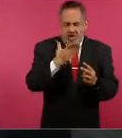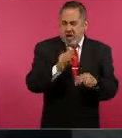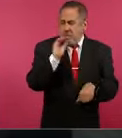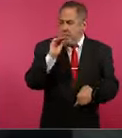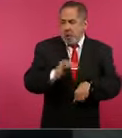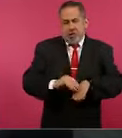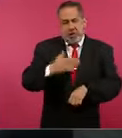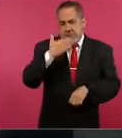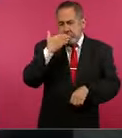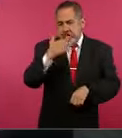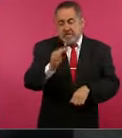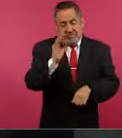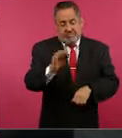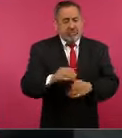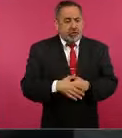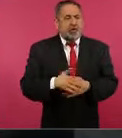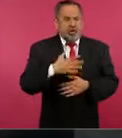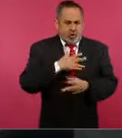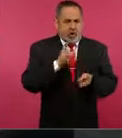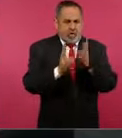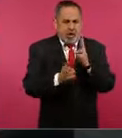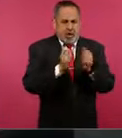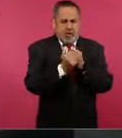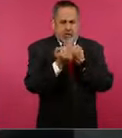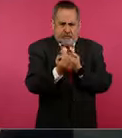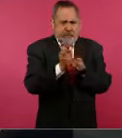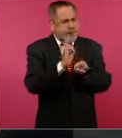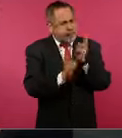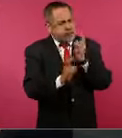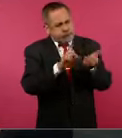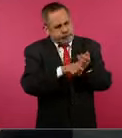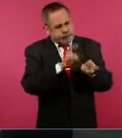porque hablé con ellos, con los dos,